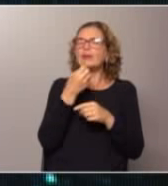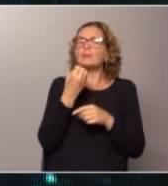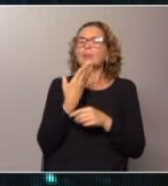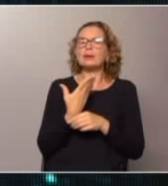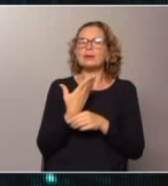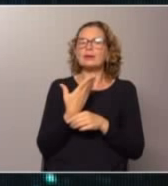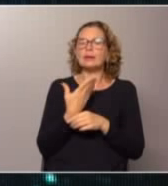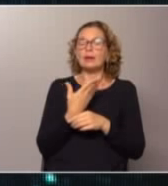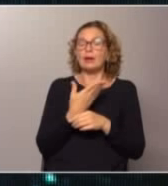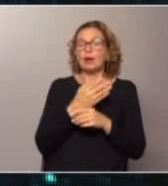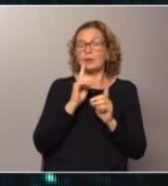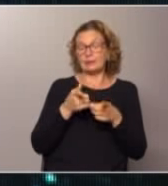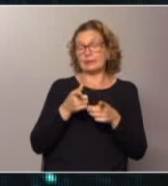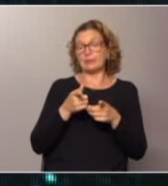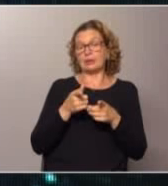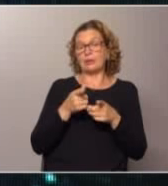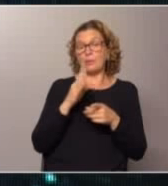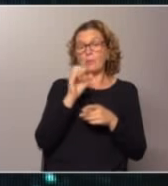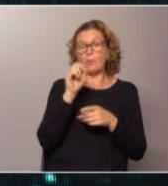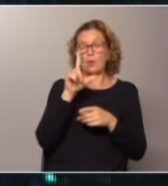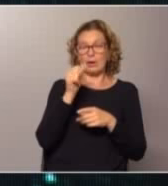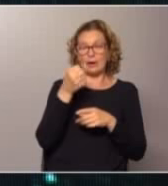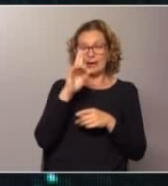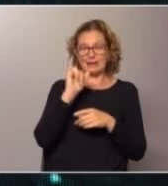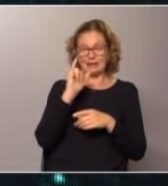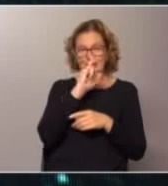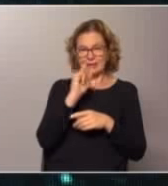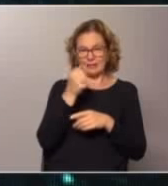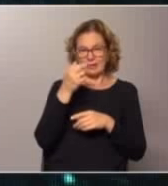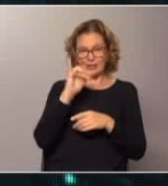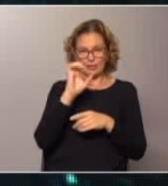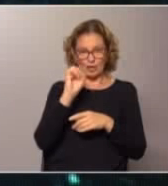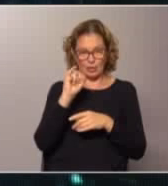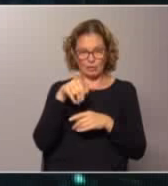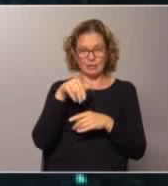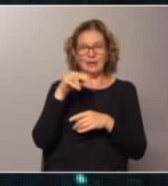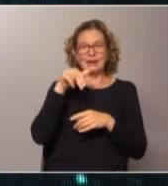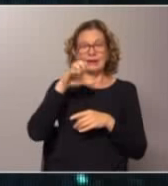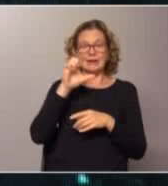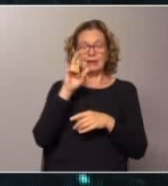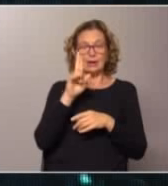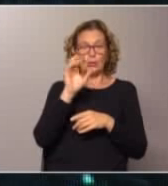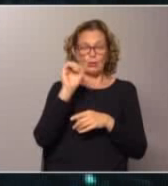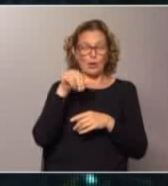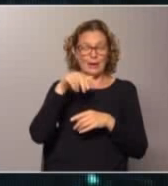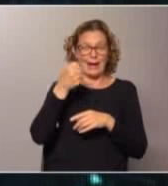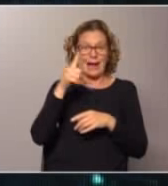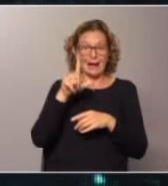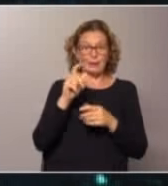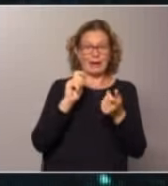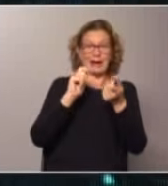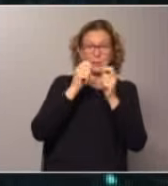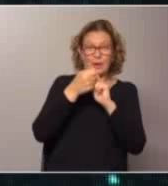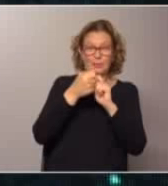ahora tenemos también la polarización neuronal ya que ya nos pasamos de las ciencias sociales a la